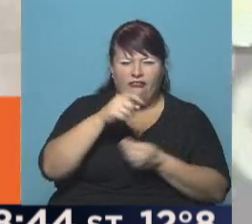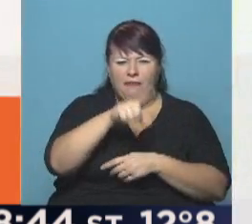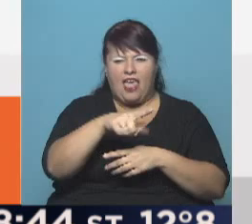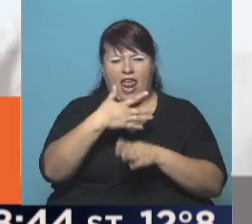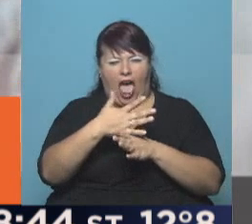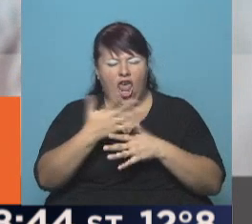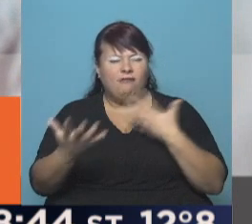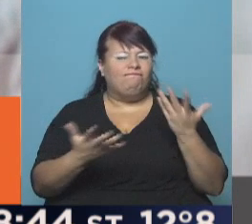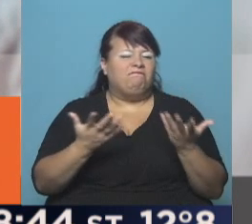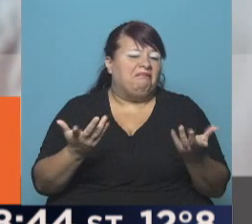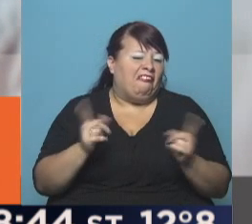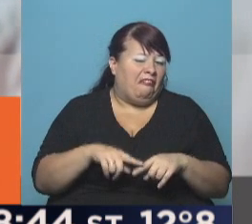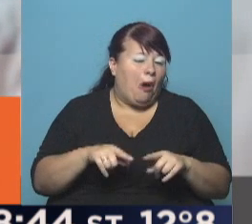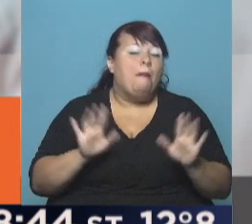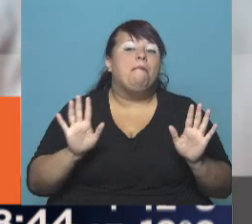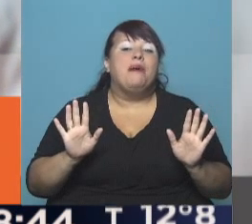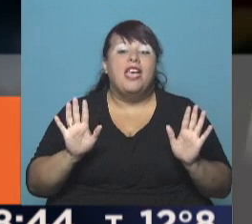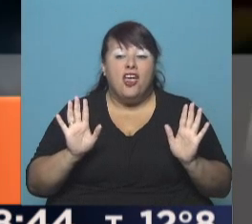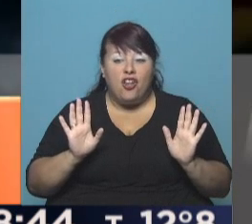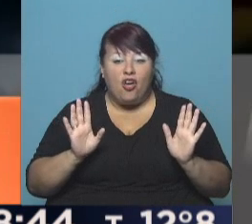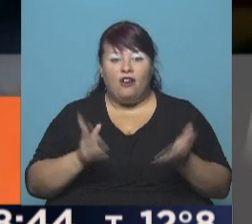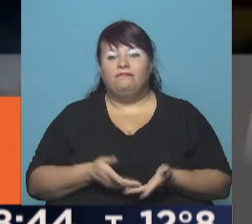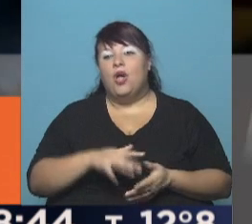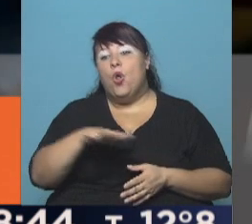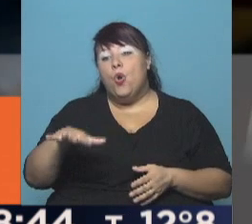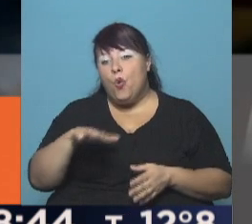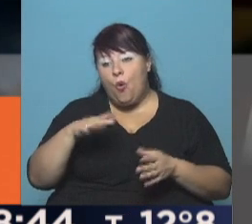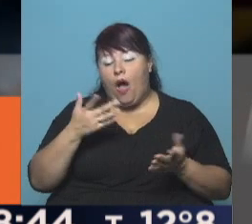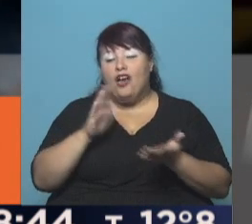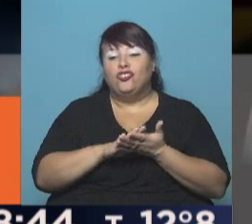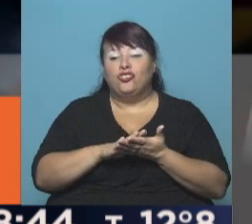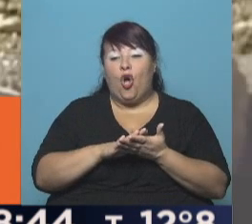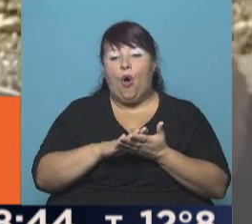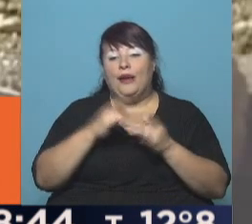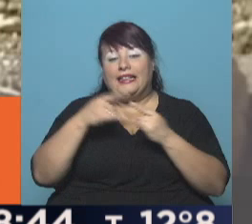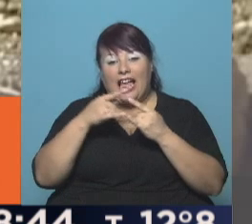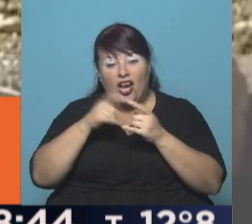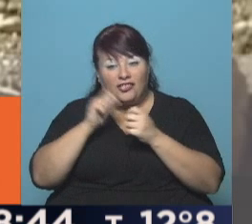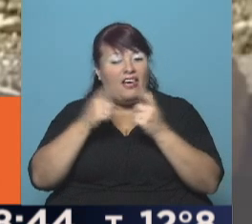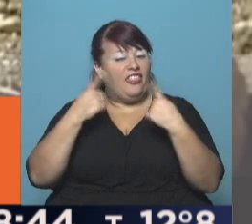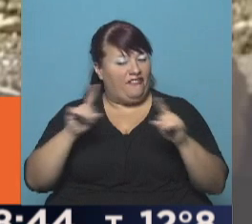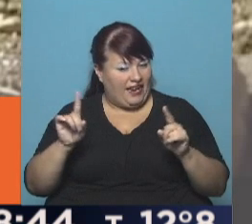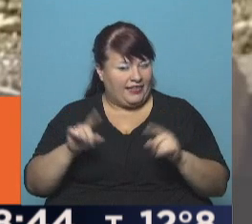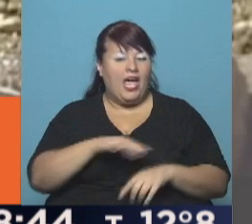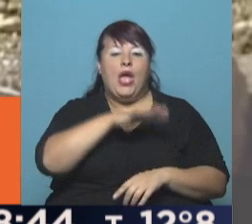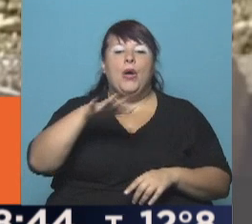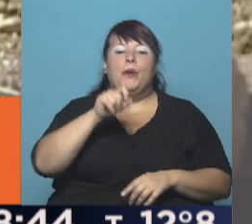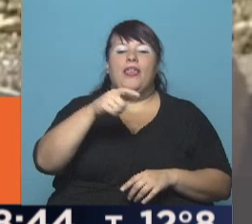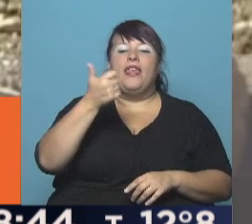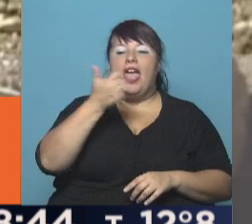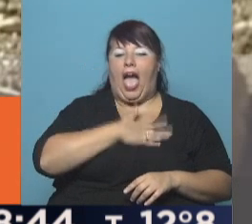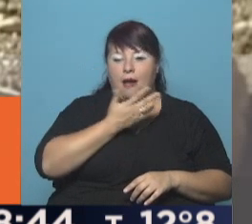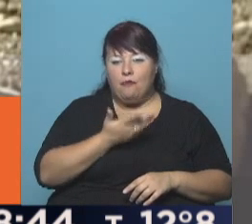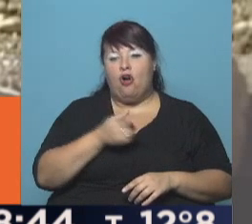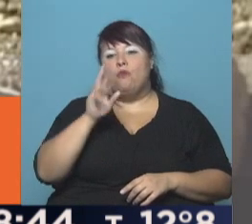postiza. No hay nada nuevo, pero al menos el escenario sobre el cual se desarrolla la historia de terror cambia. El Valle del Amor, con